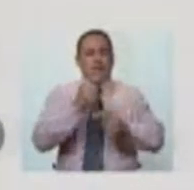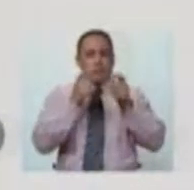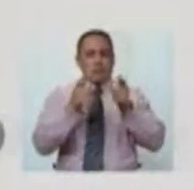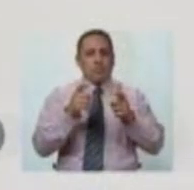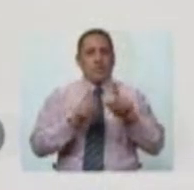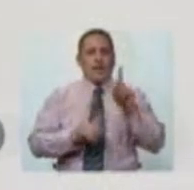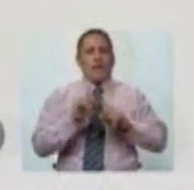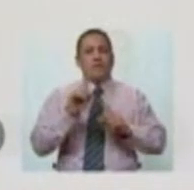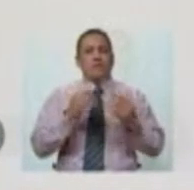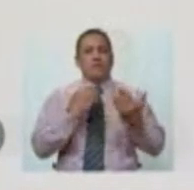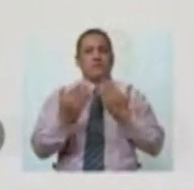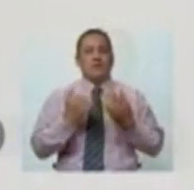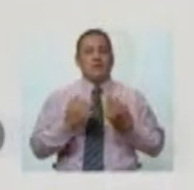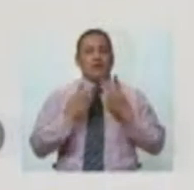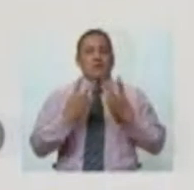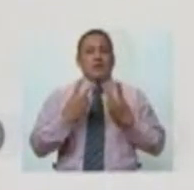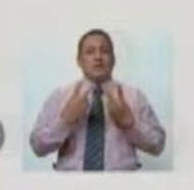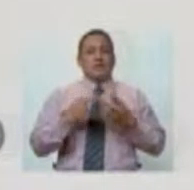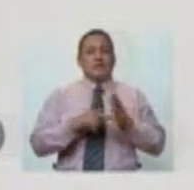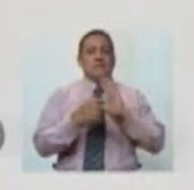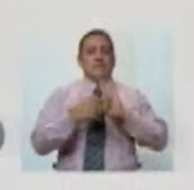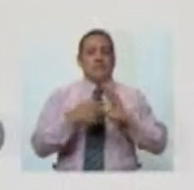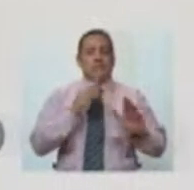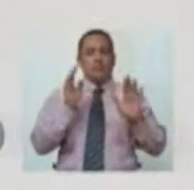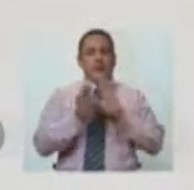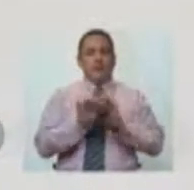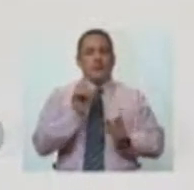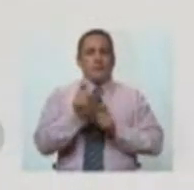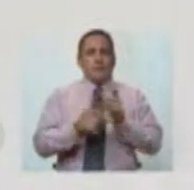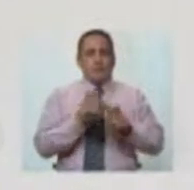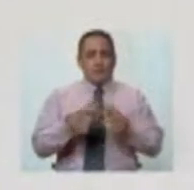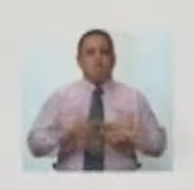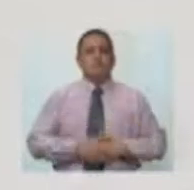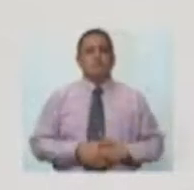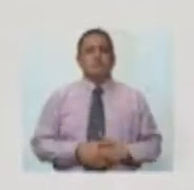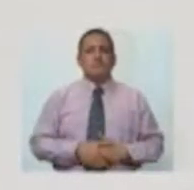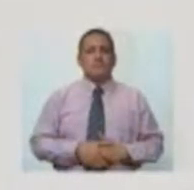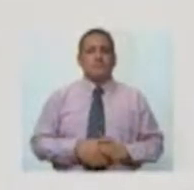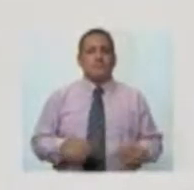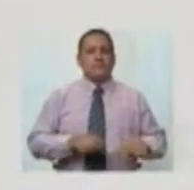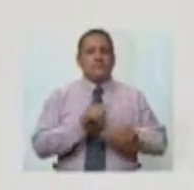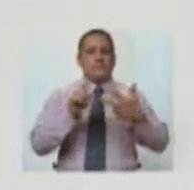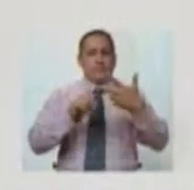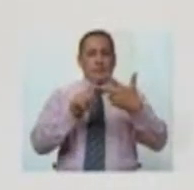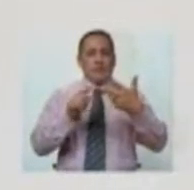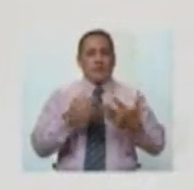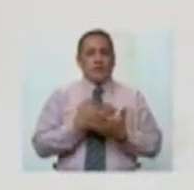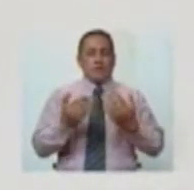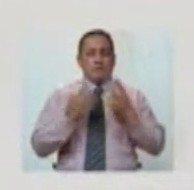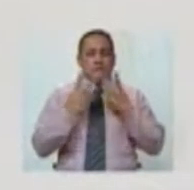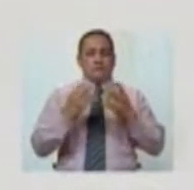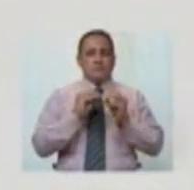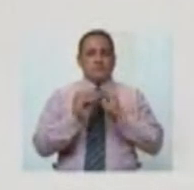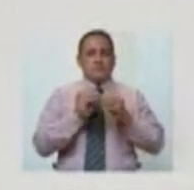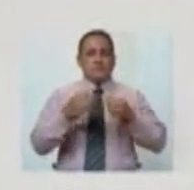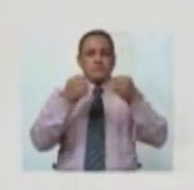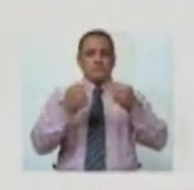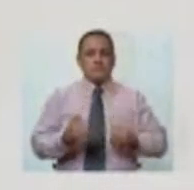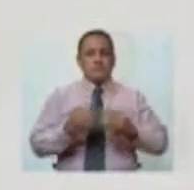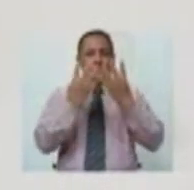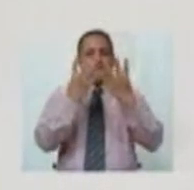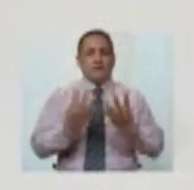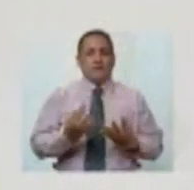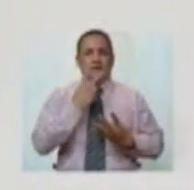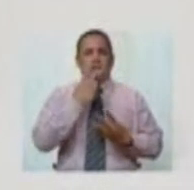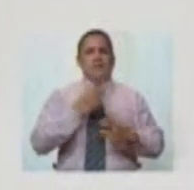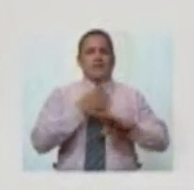que haber algún sistema de forma tal que la persona pueda ingresar. Uh-huh. Y en tercer elemento, que la instalación de la reja esté conectada